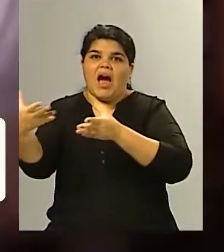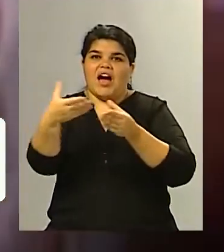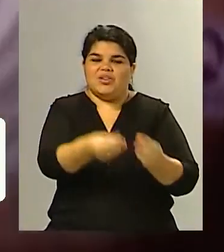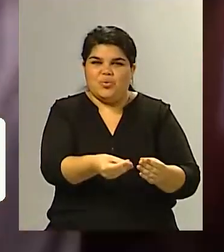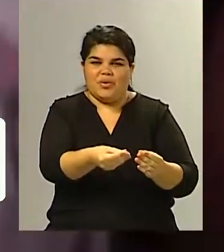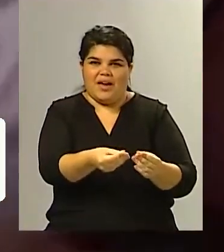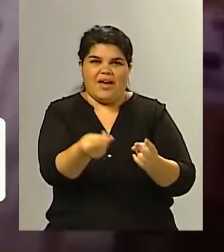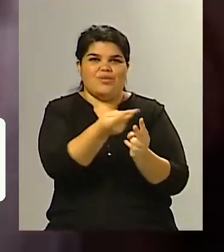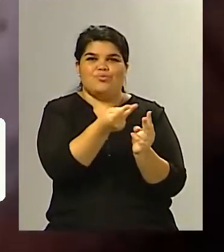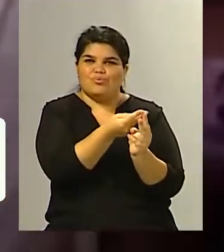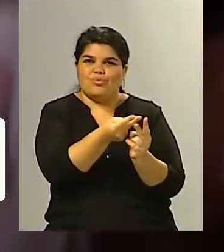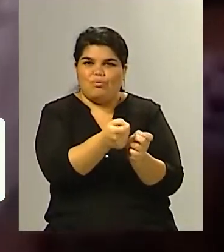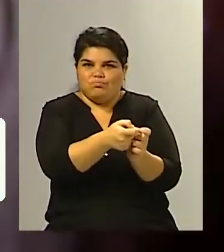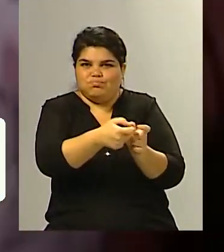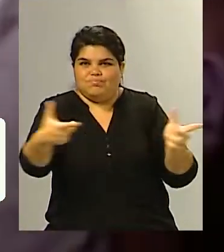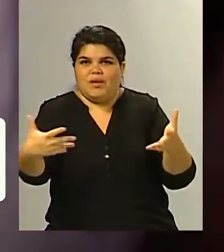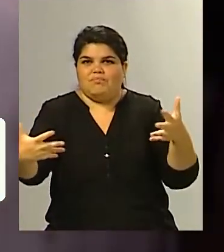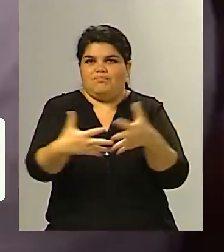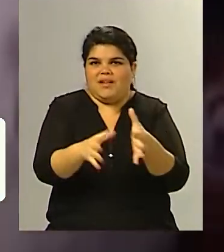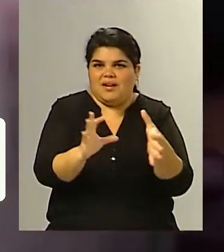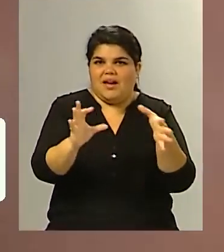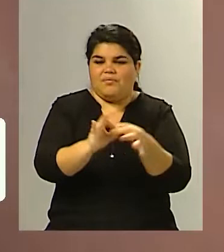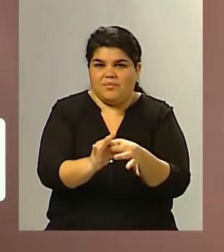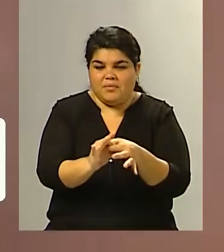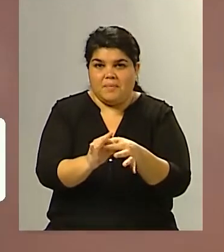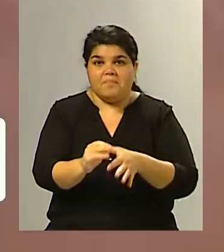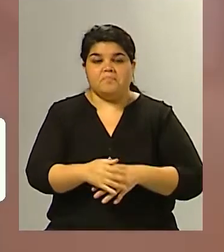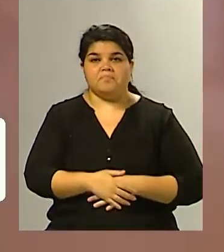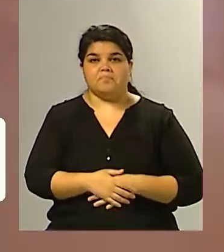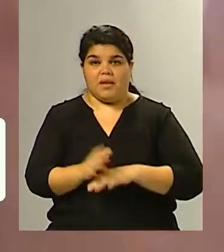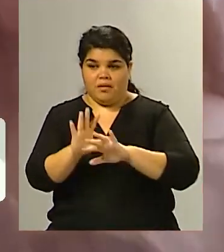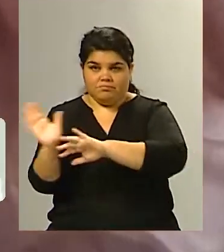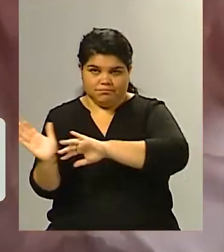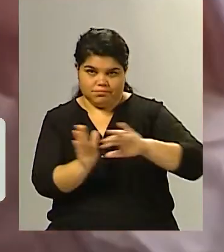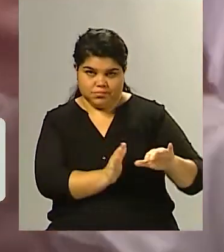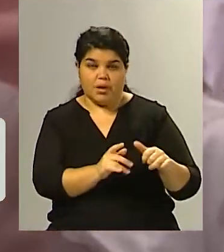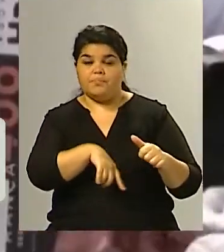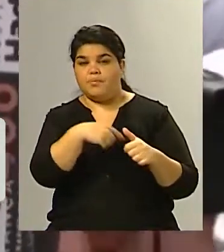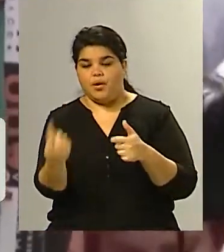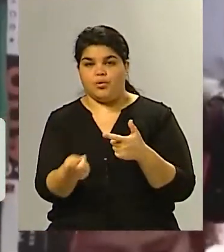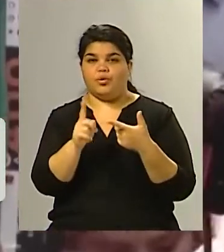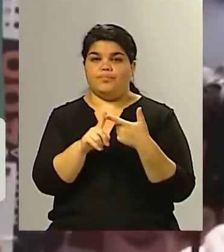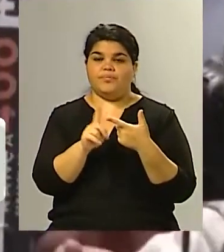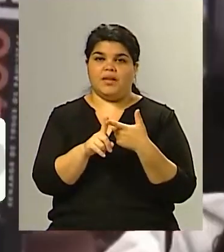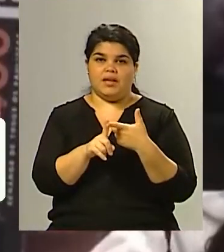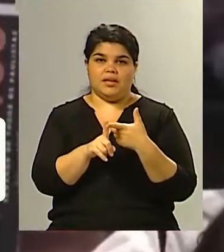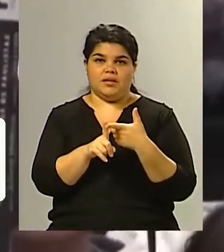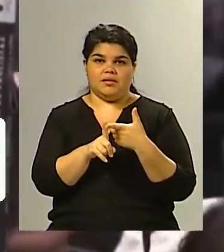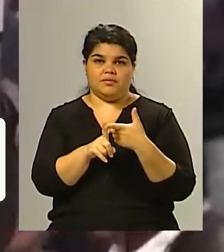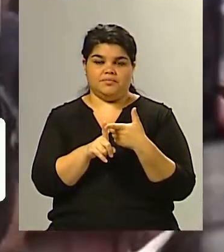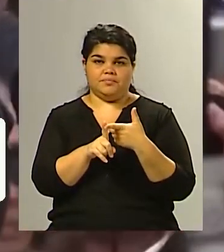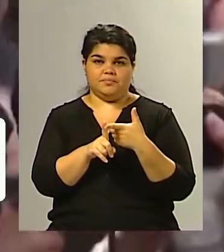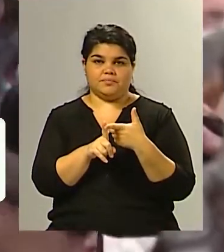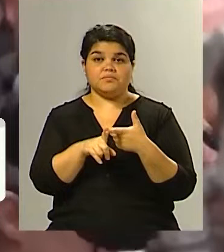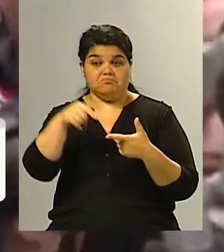las otras producciones afines, ¿no? Eso por un lado. Segundo cuestión,